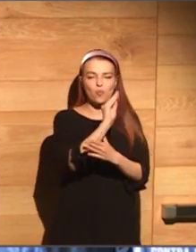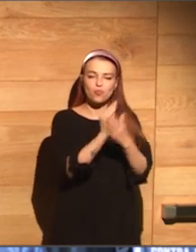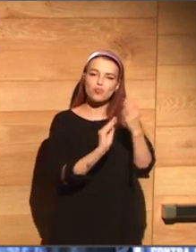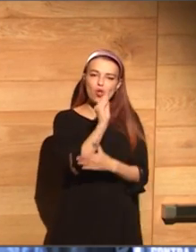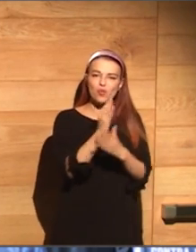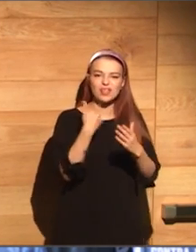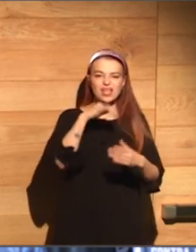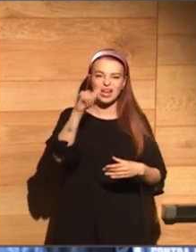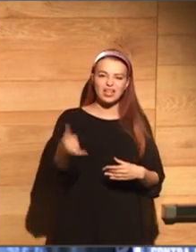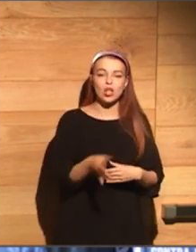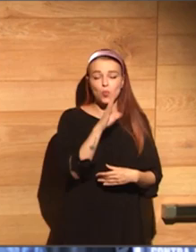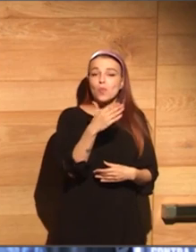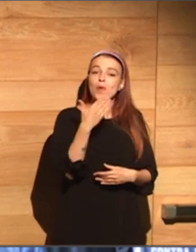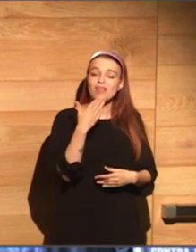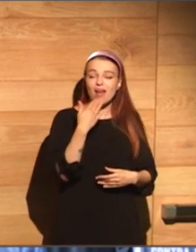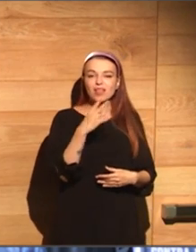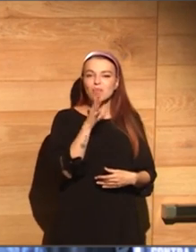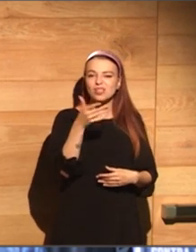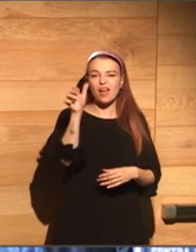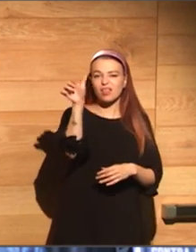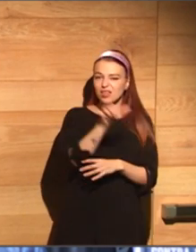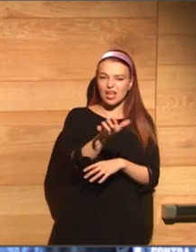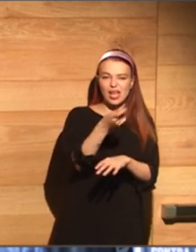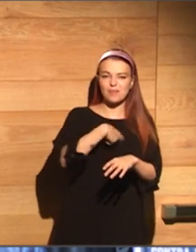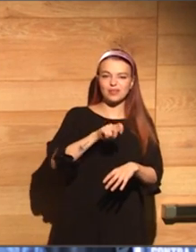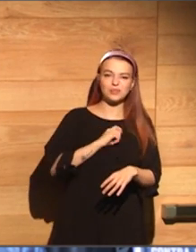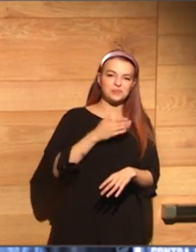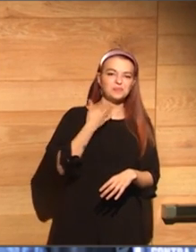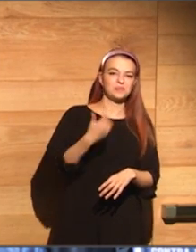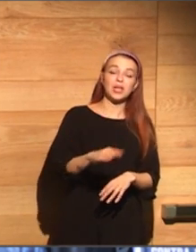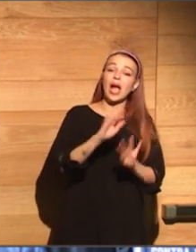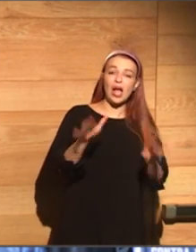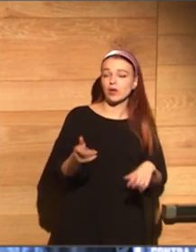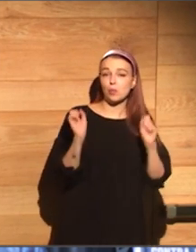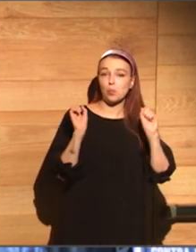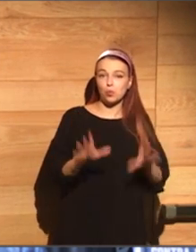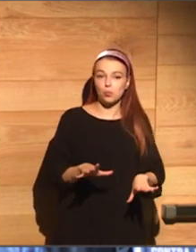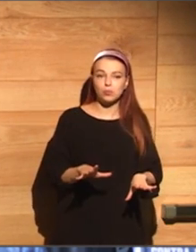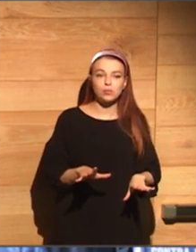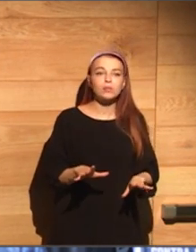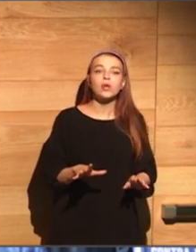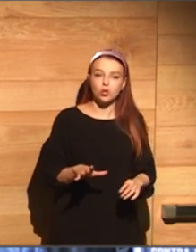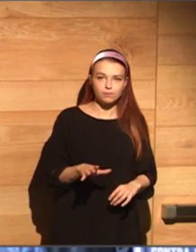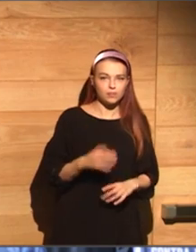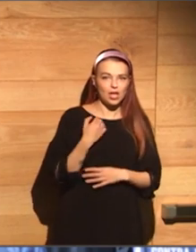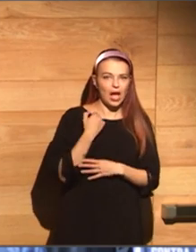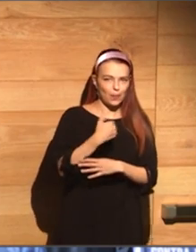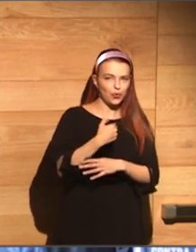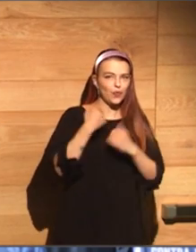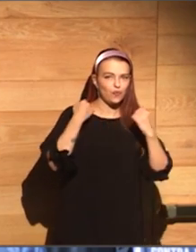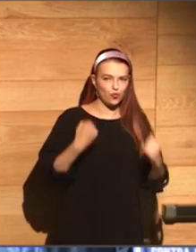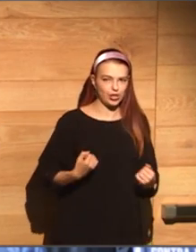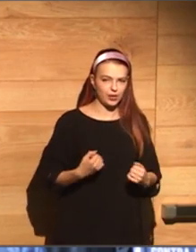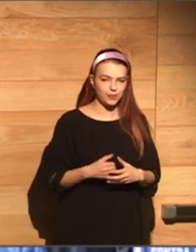mucho lo que estaba haciendo el cine español, y en lo que se aclaraban las cosas lo dejó finalmente, pero fue un enorme apoyo durante todo este tiempo,